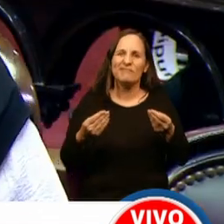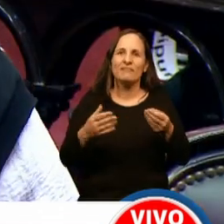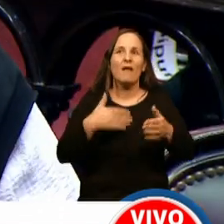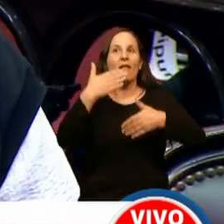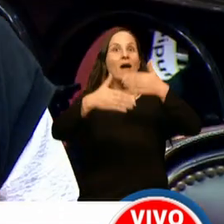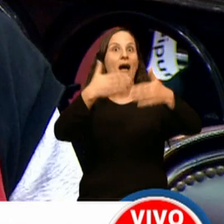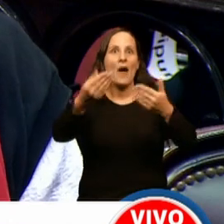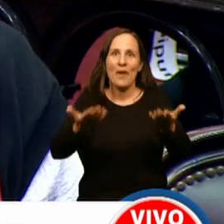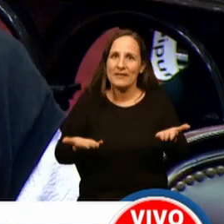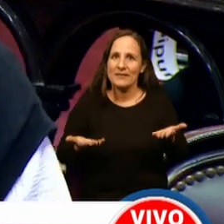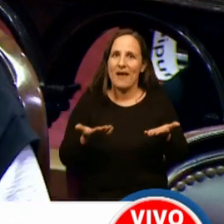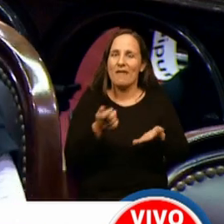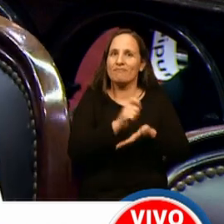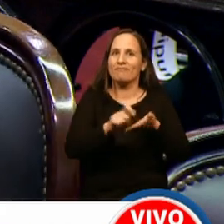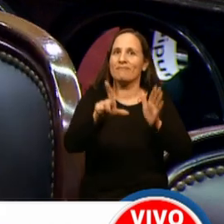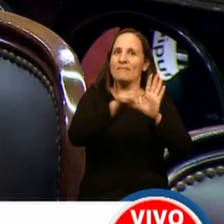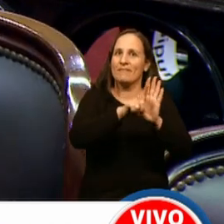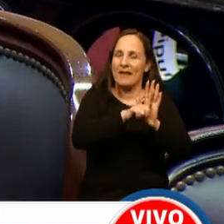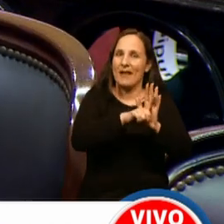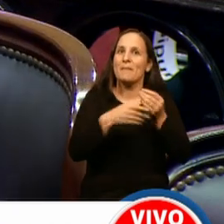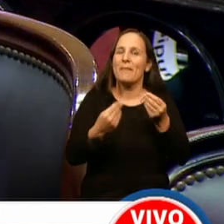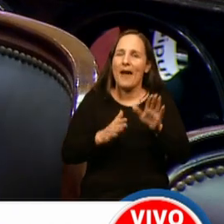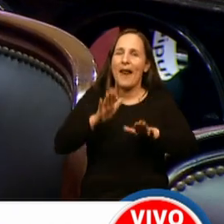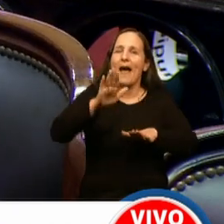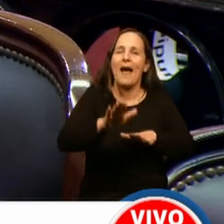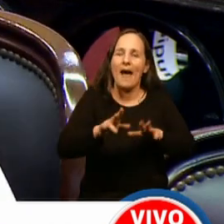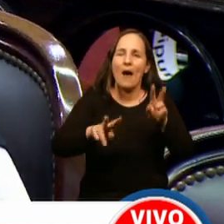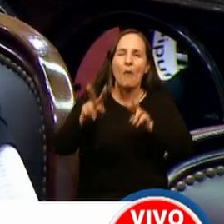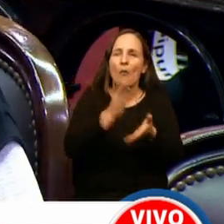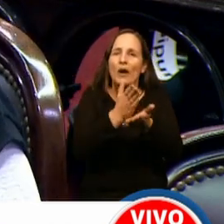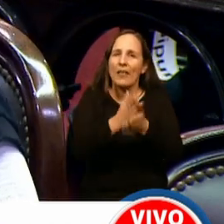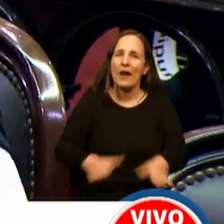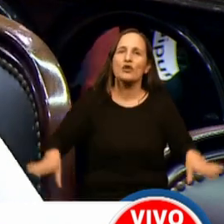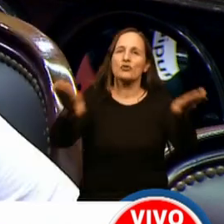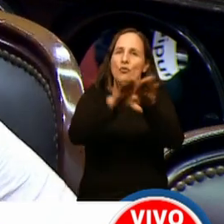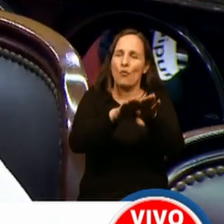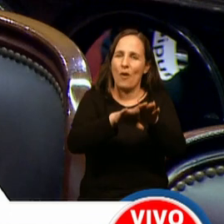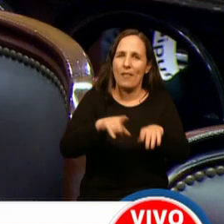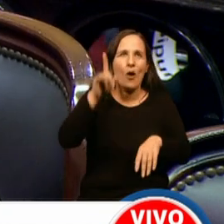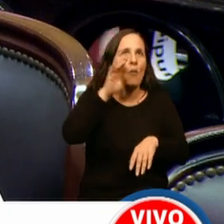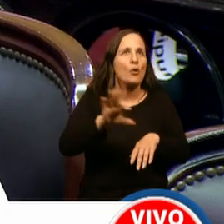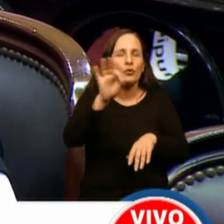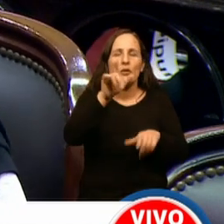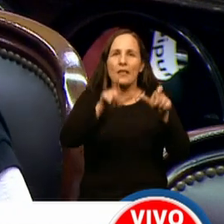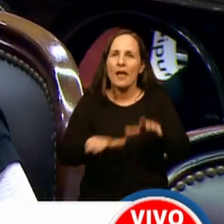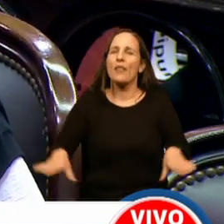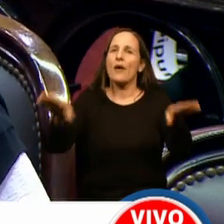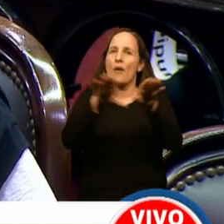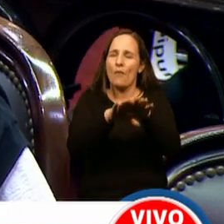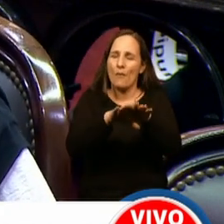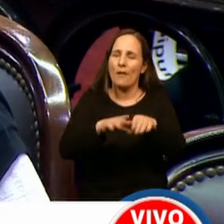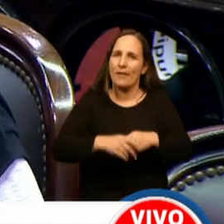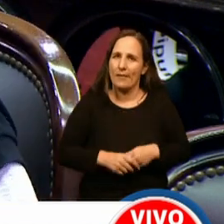legislativamente para dar un paso más hacia la igualdad real de derechos oportunidades y trato de las